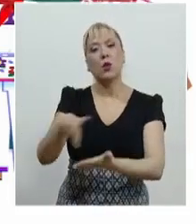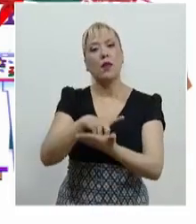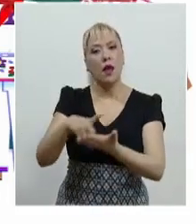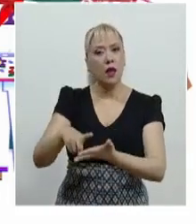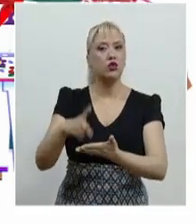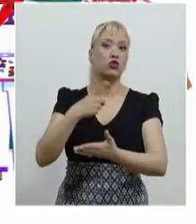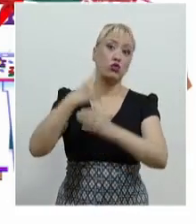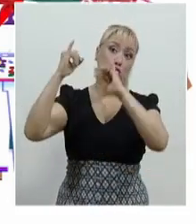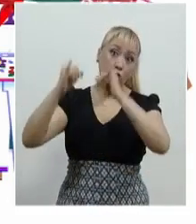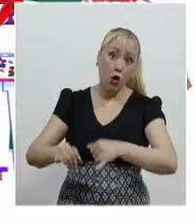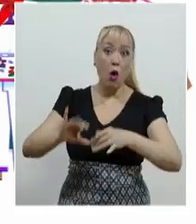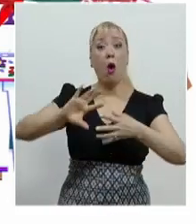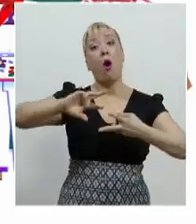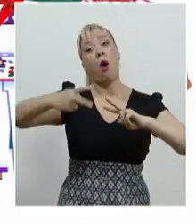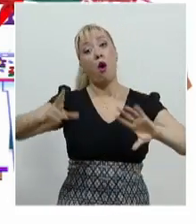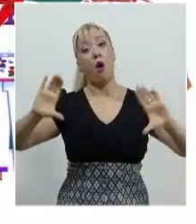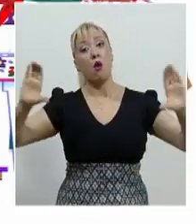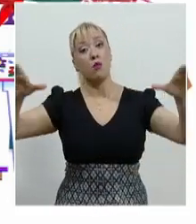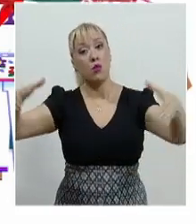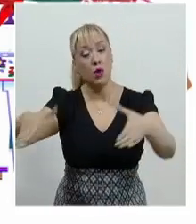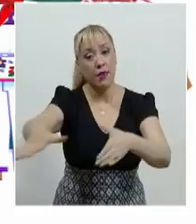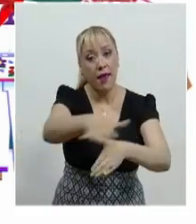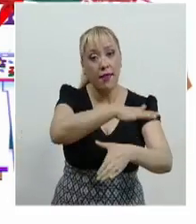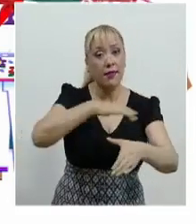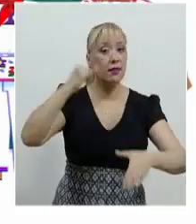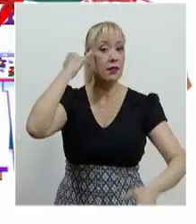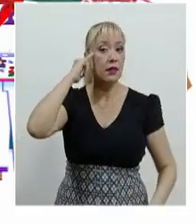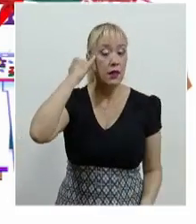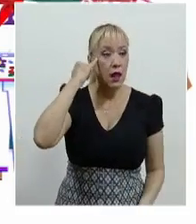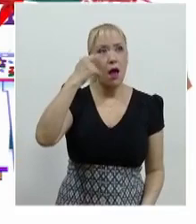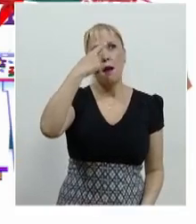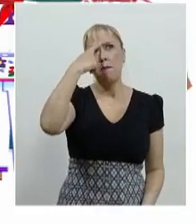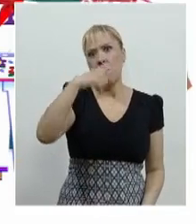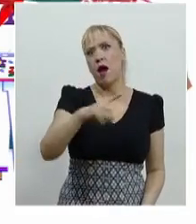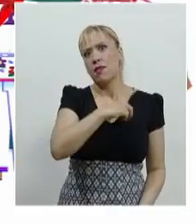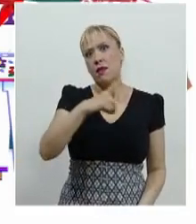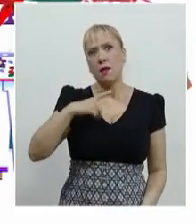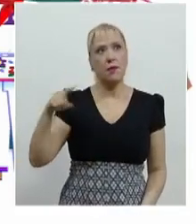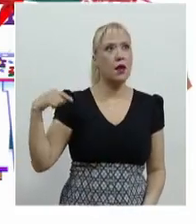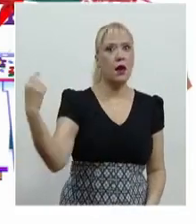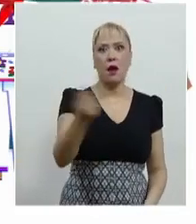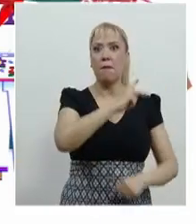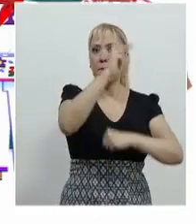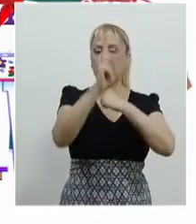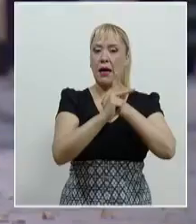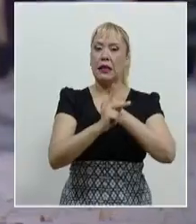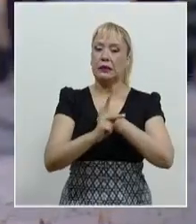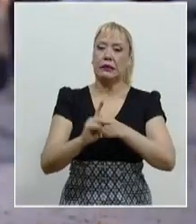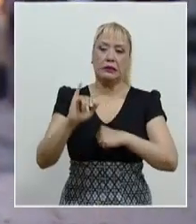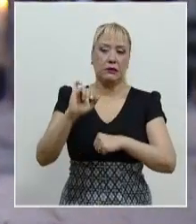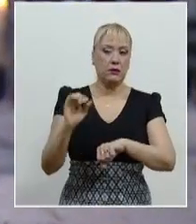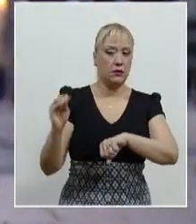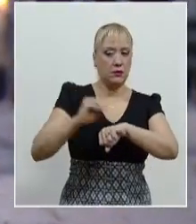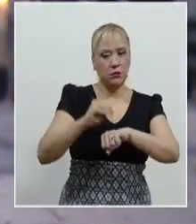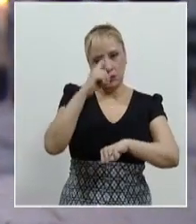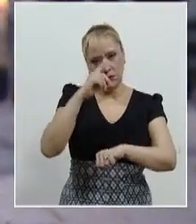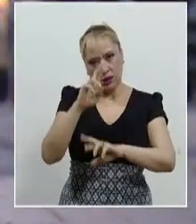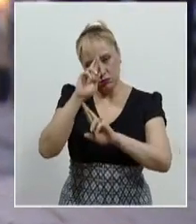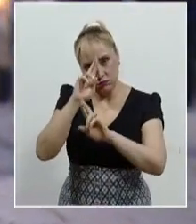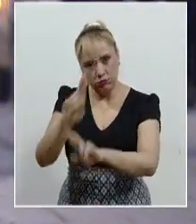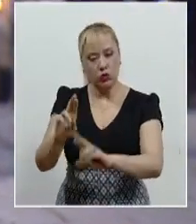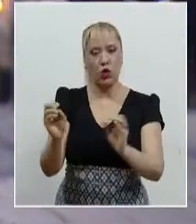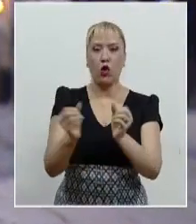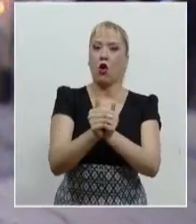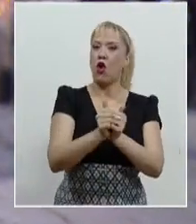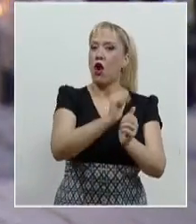las comunidades originarias, así como las acciones pertinentes que los estados deben implementar para hacerlos efectivos, bajo